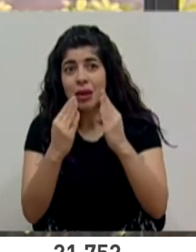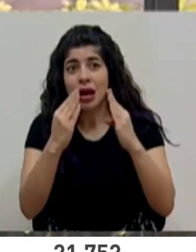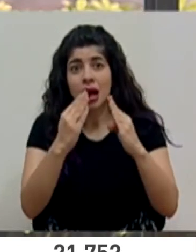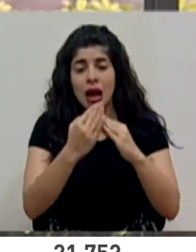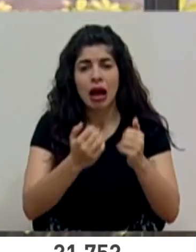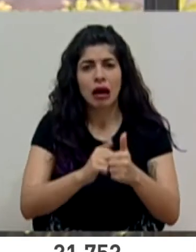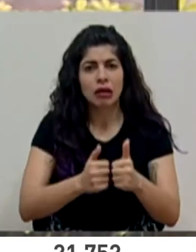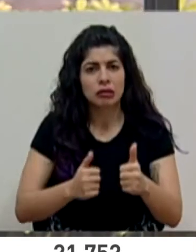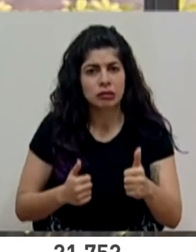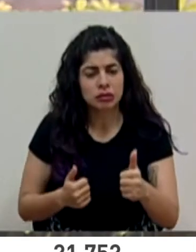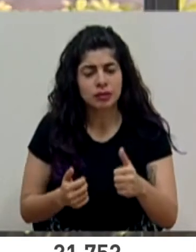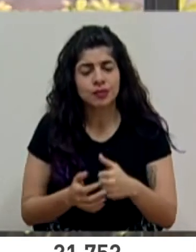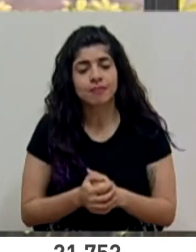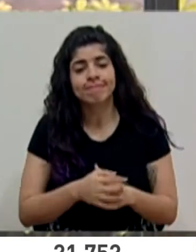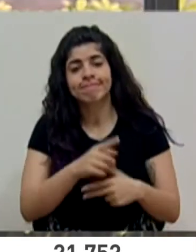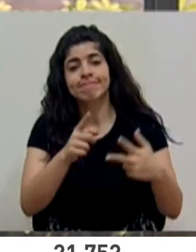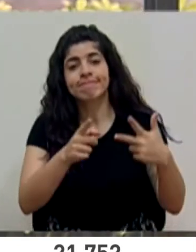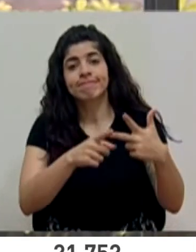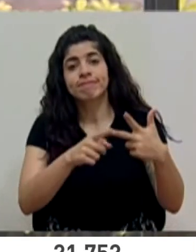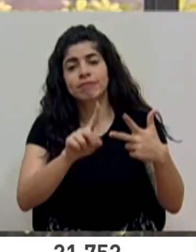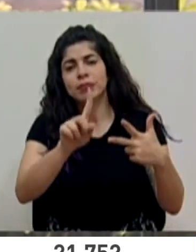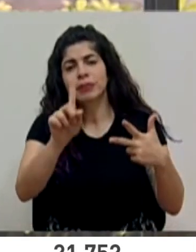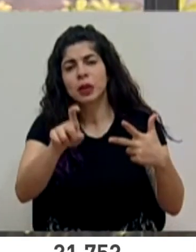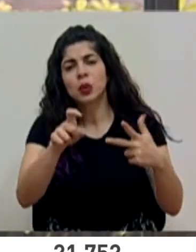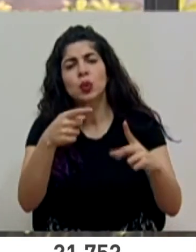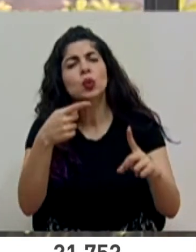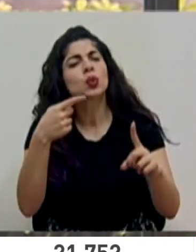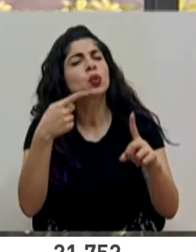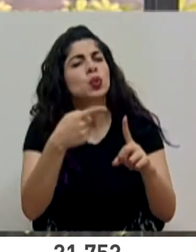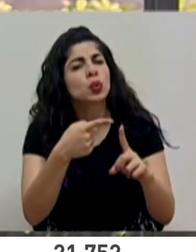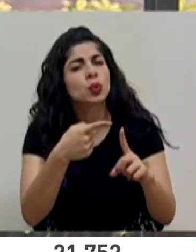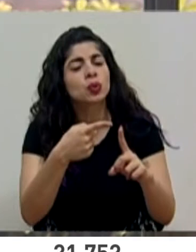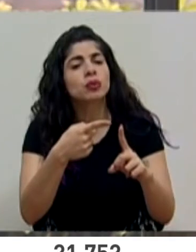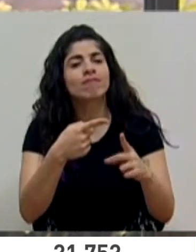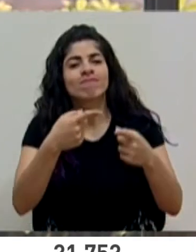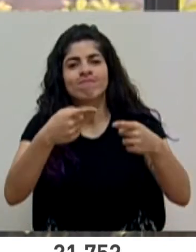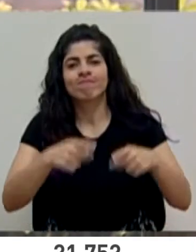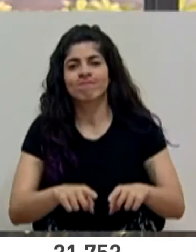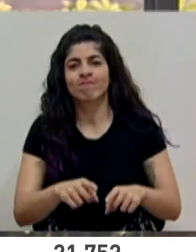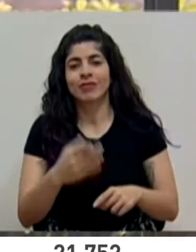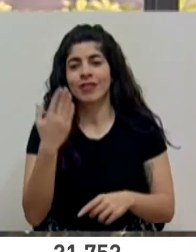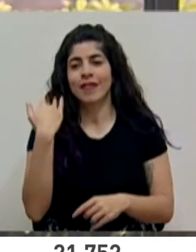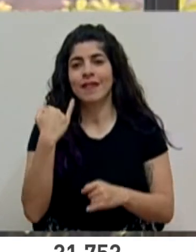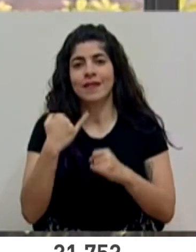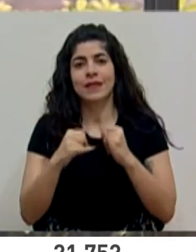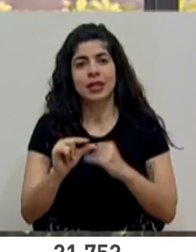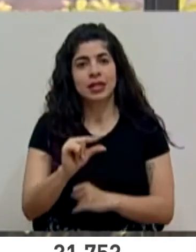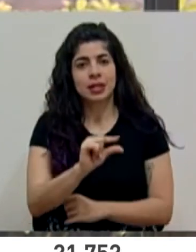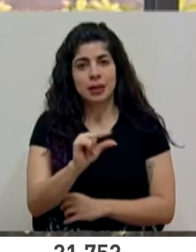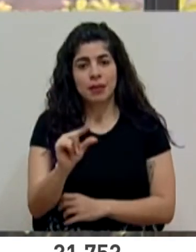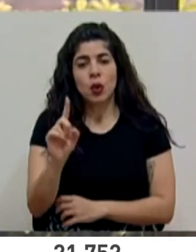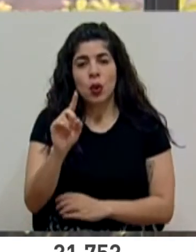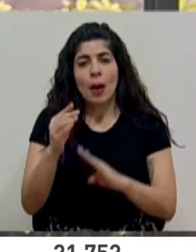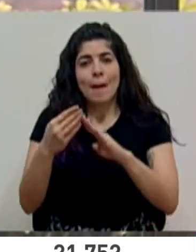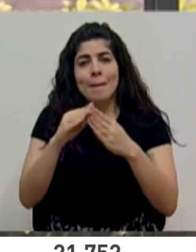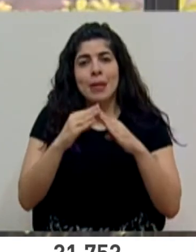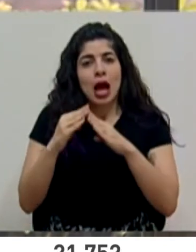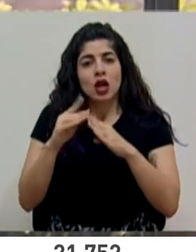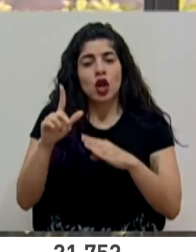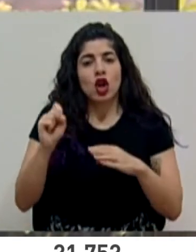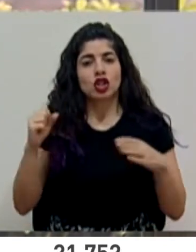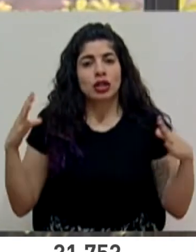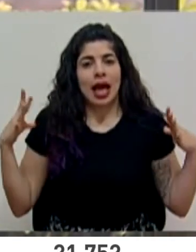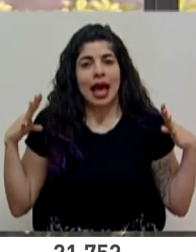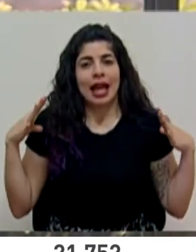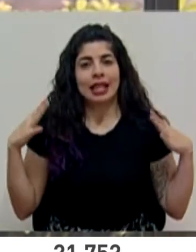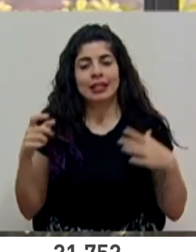hogares. Y mi tercera consulta va relacionada con el incidente que se vivió en el fin de semana en el barrio Los Ángeles, con